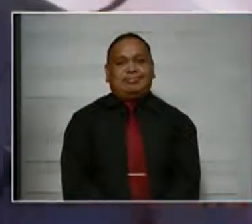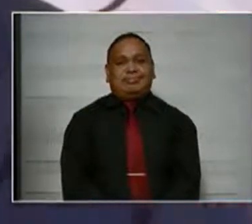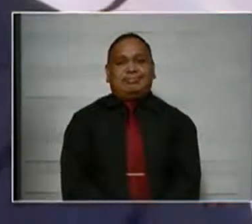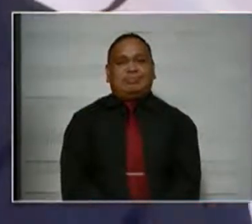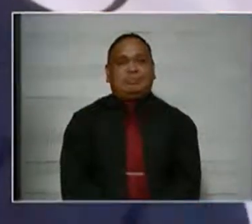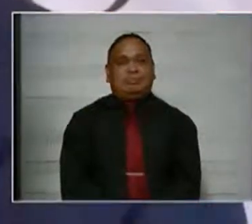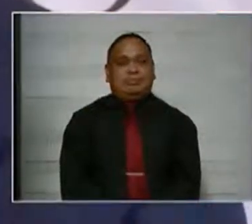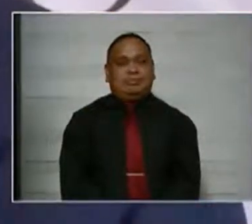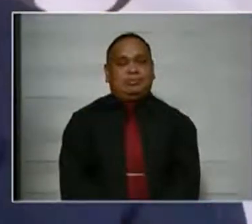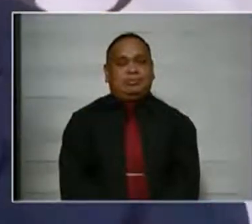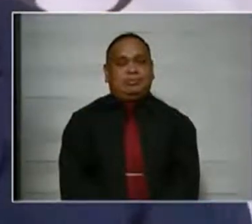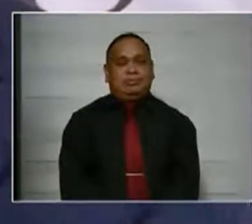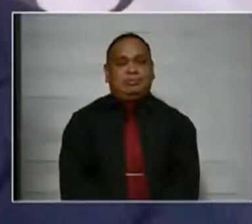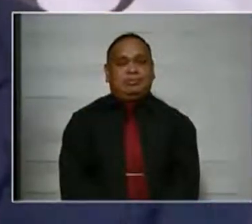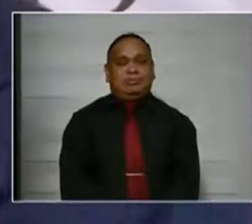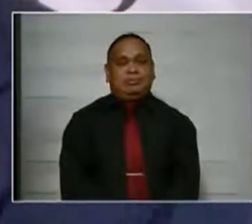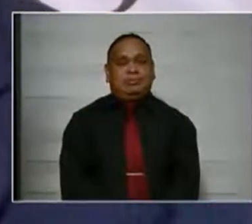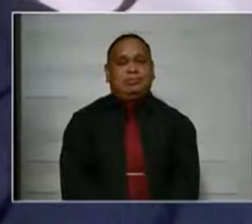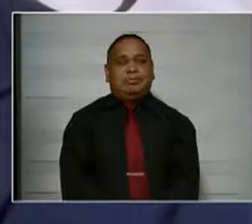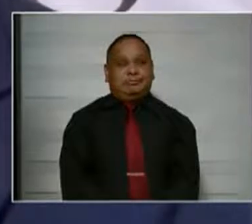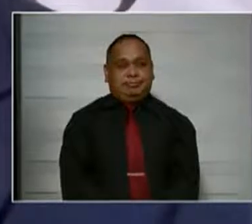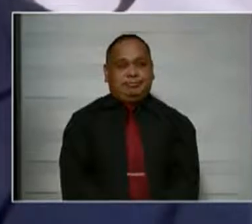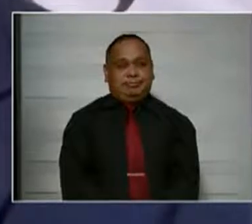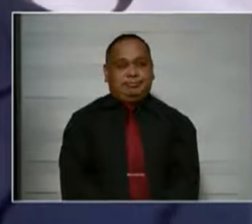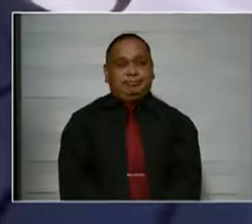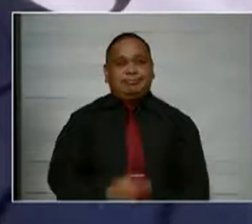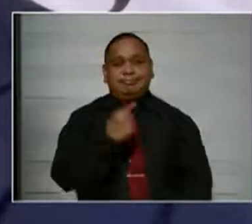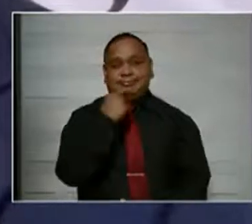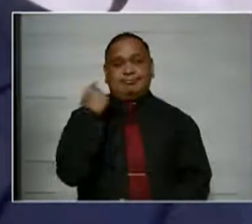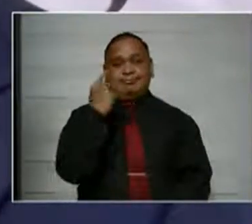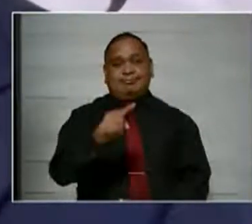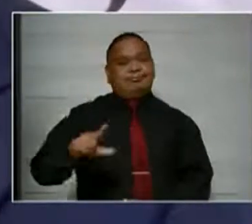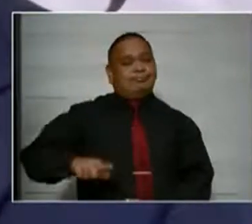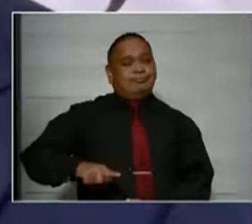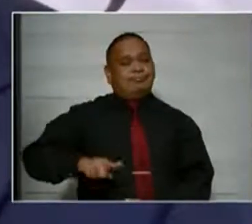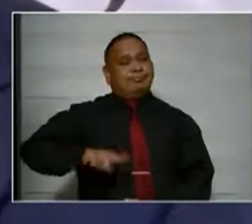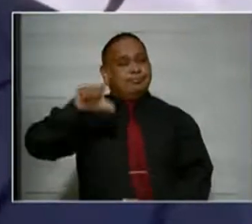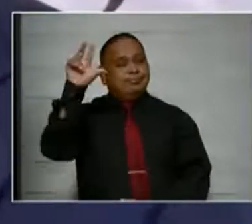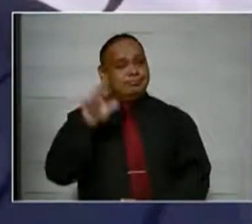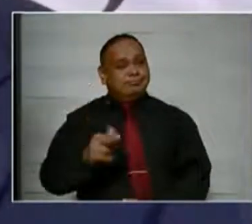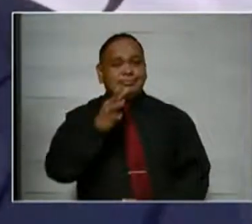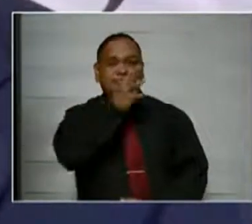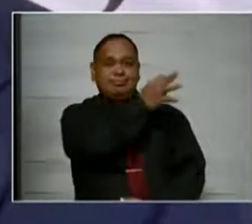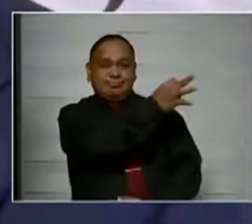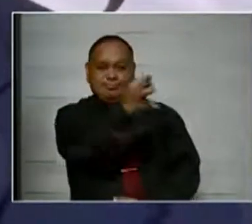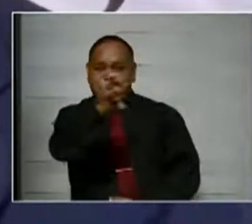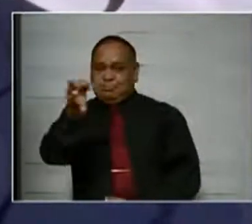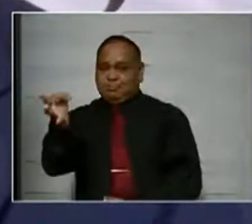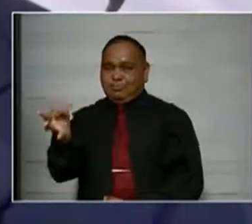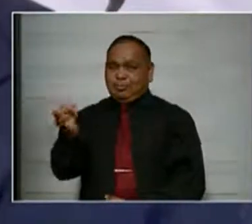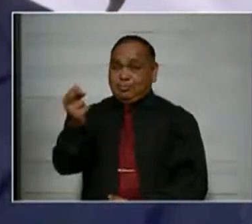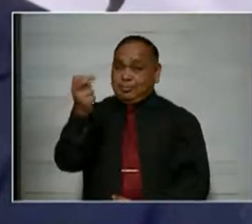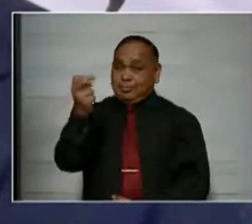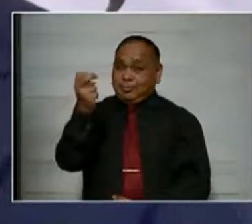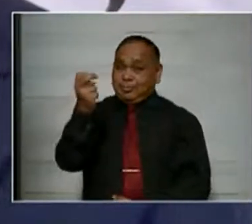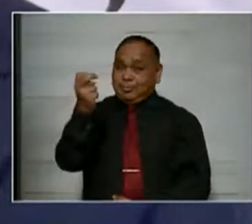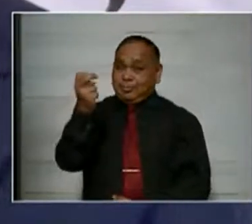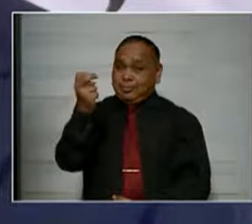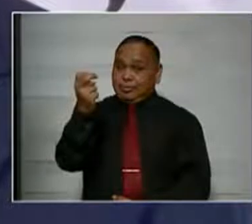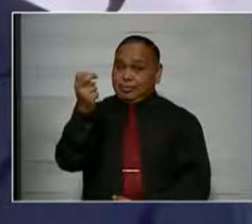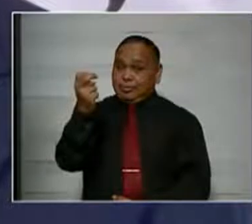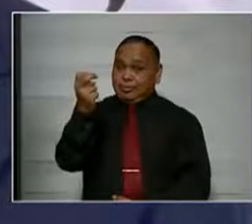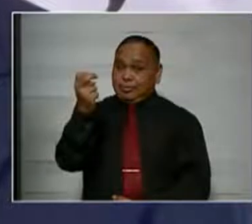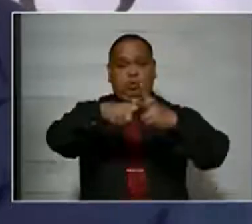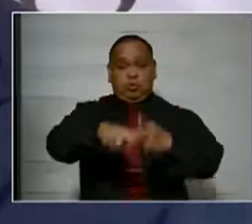el hecho de que lo anuncie la gobernadora ya es una Un inicio